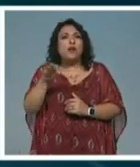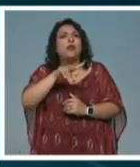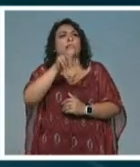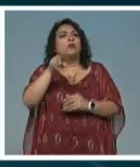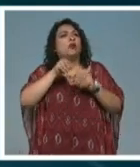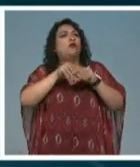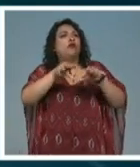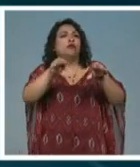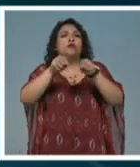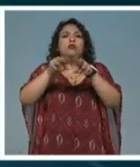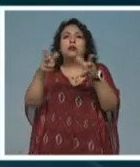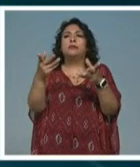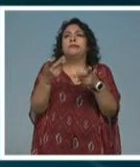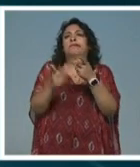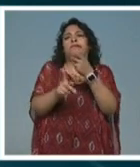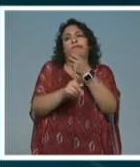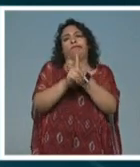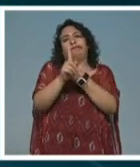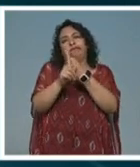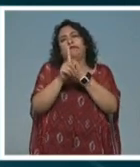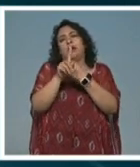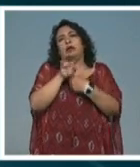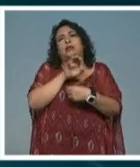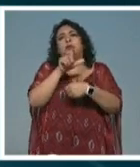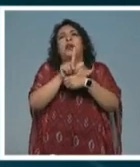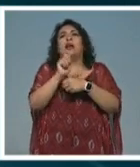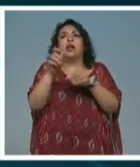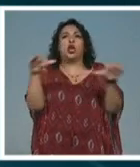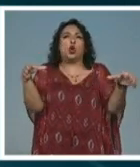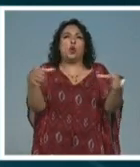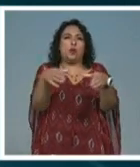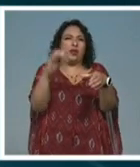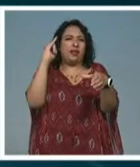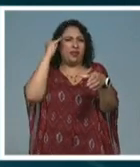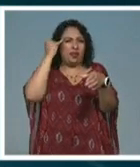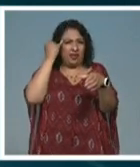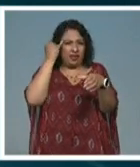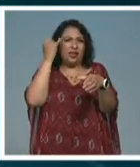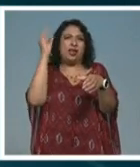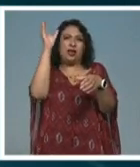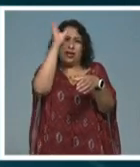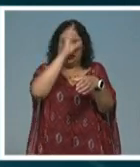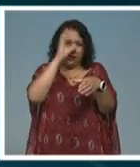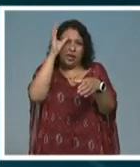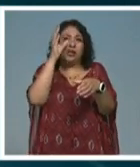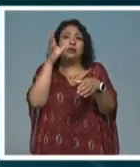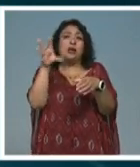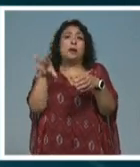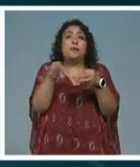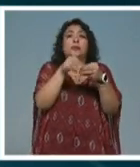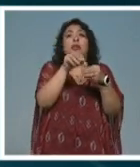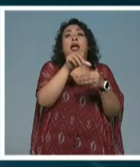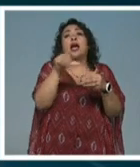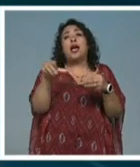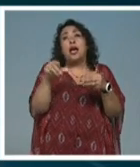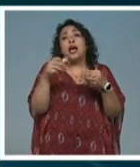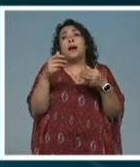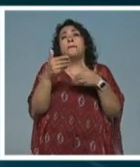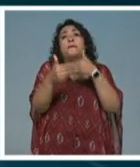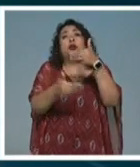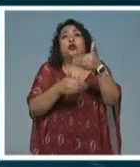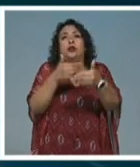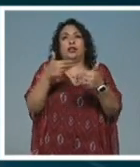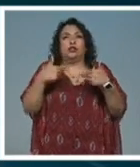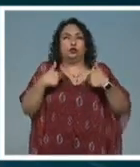voceras de esta situación muy particular que son la comunidad indígena de la ciencia aplicada al progreso